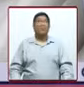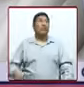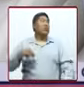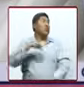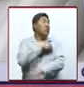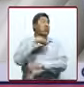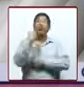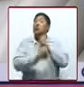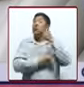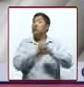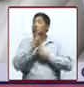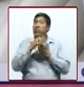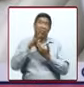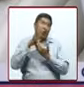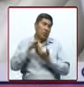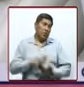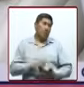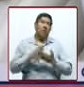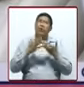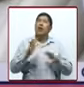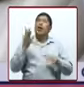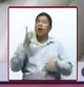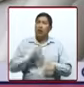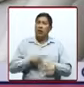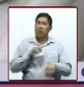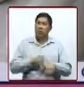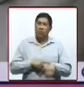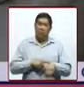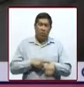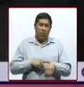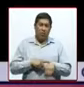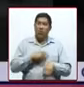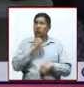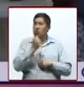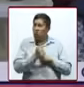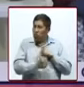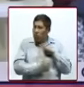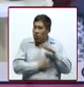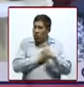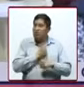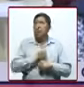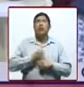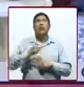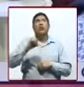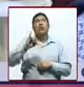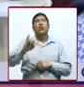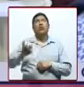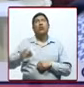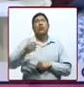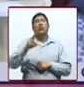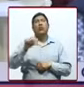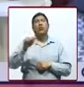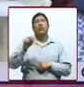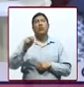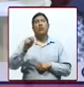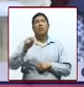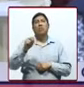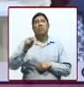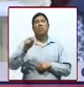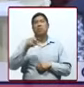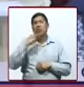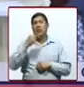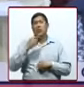Hemos sufrido la discriminación y hay momentos que también lo sufre. Juan Diego a veces no le gusta la que le